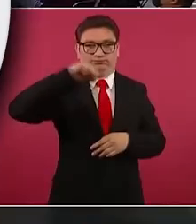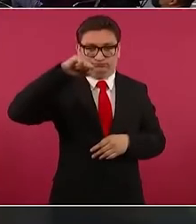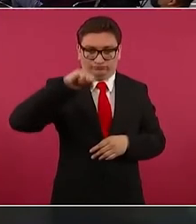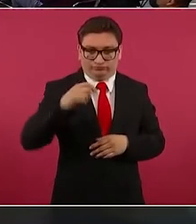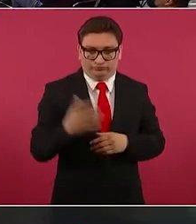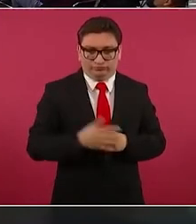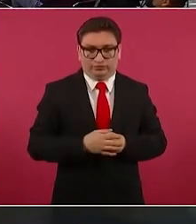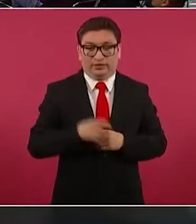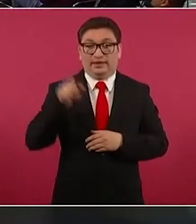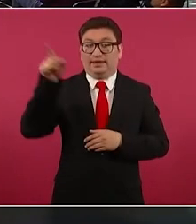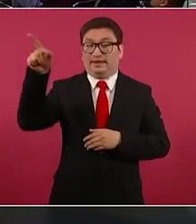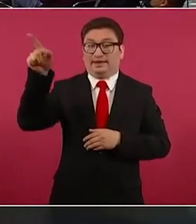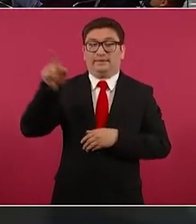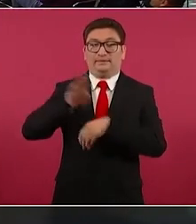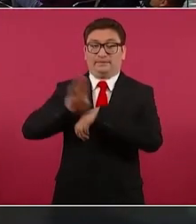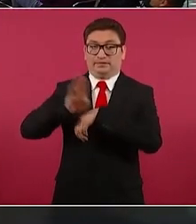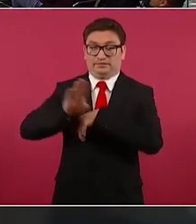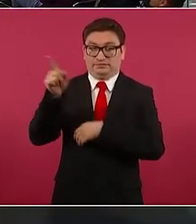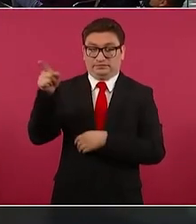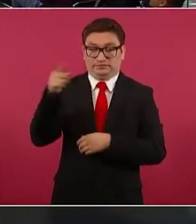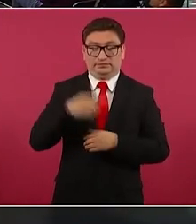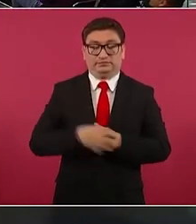41-41. Brasil,